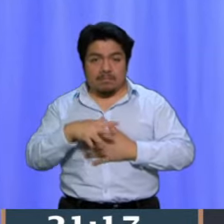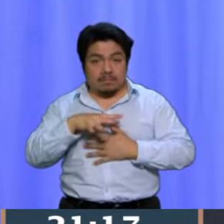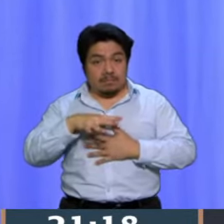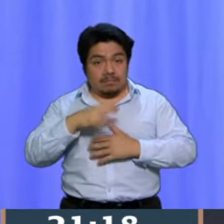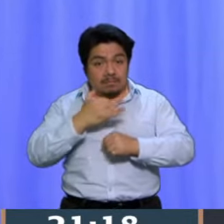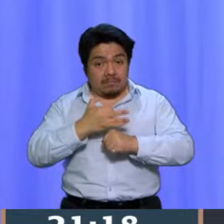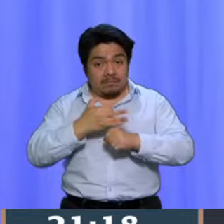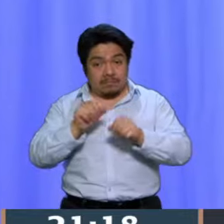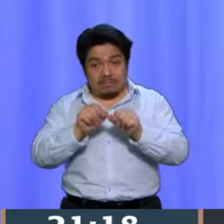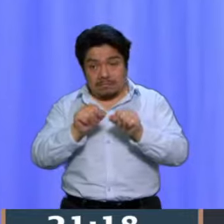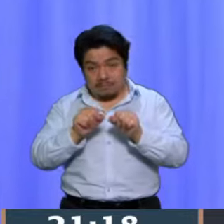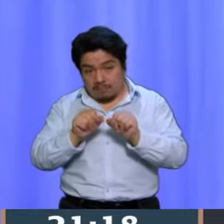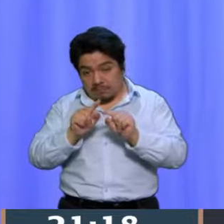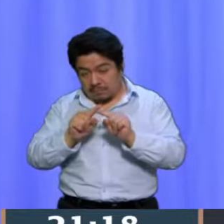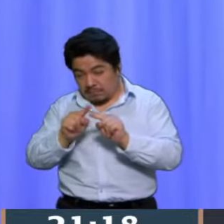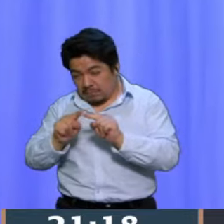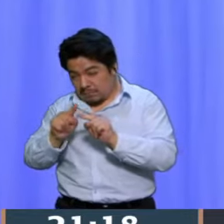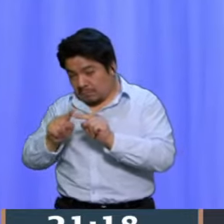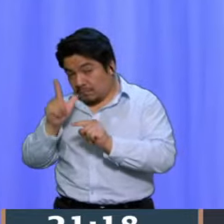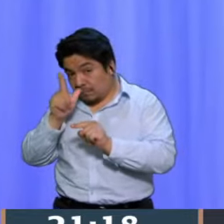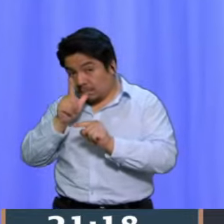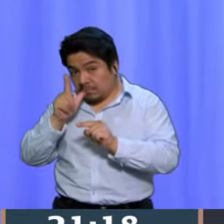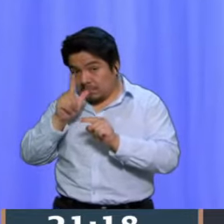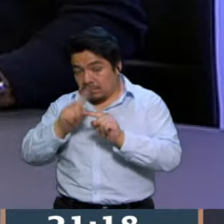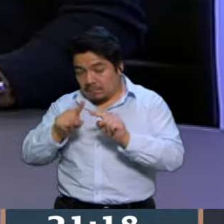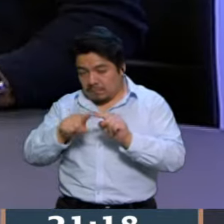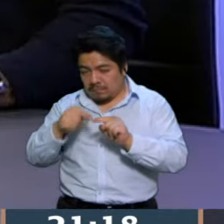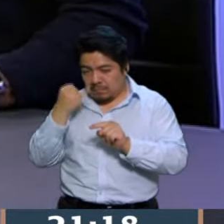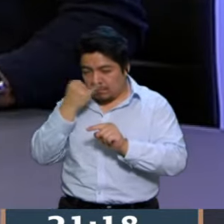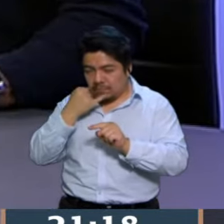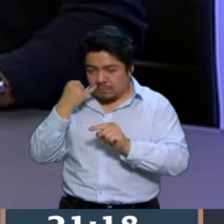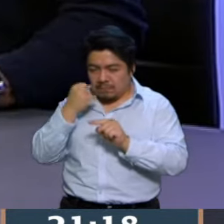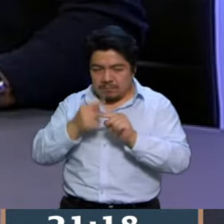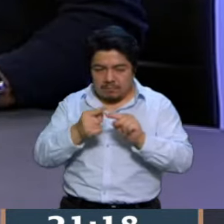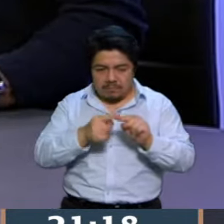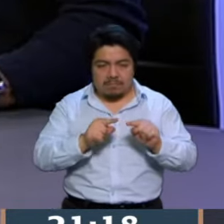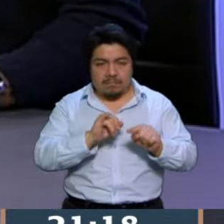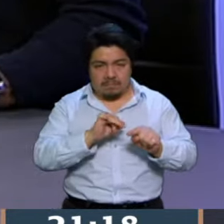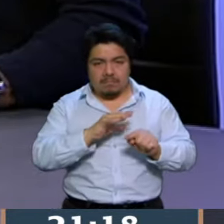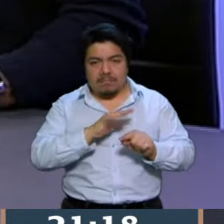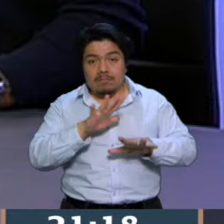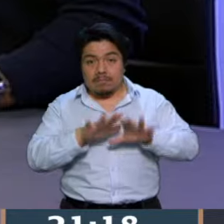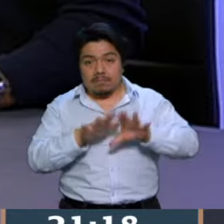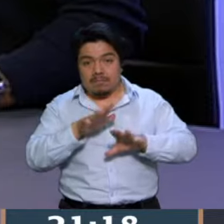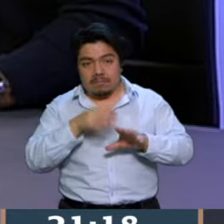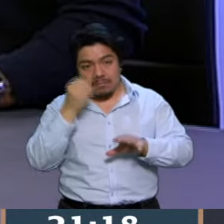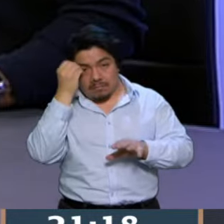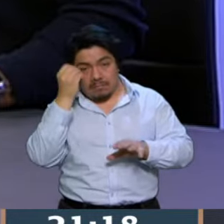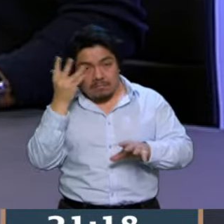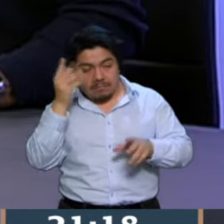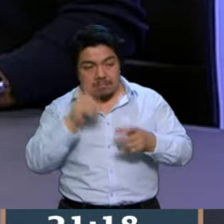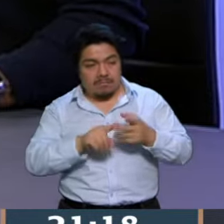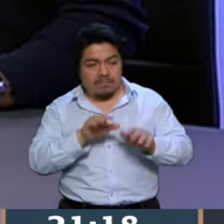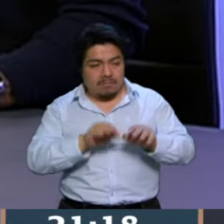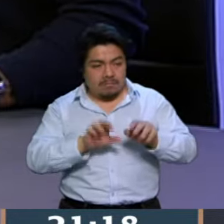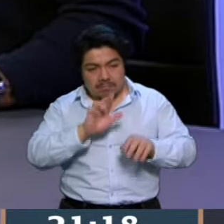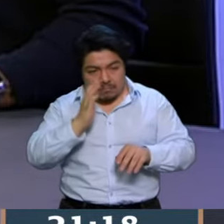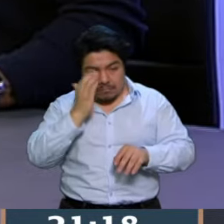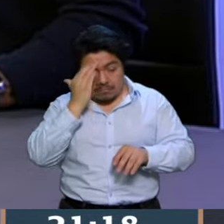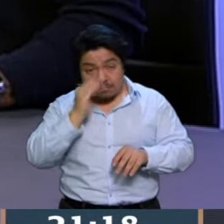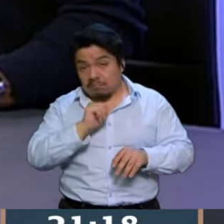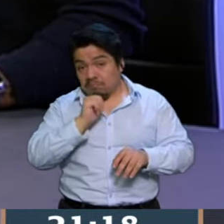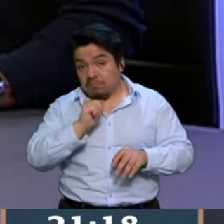sociedad plurilingüística también y eso se vuelve muy interesante. A veces no lo consideramos, no lo reconocemos y echen